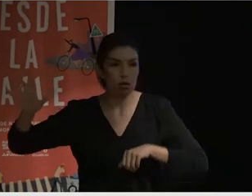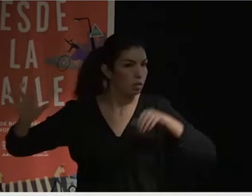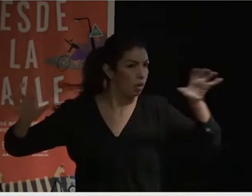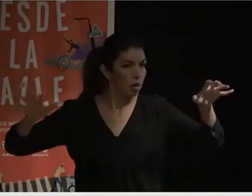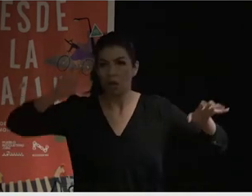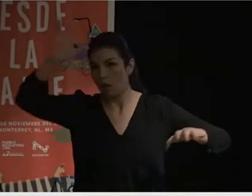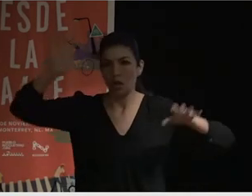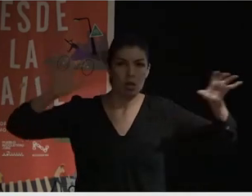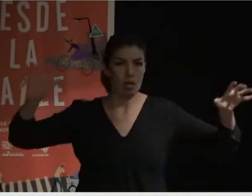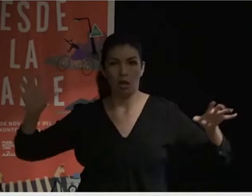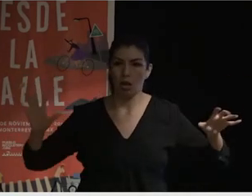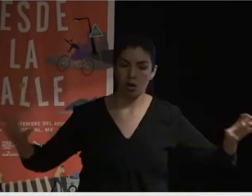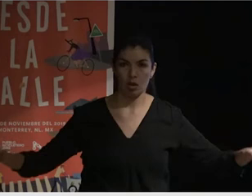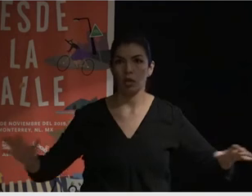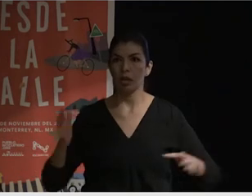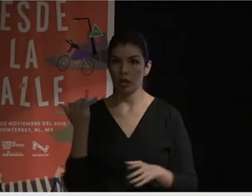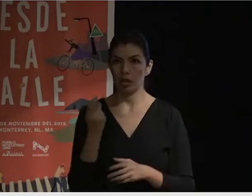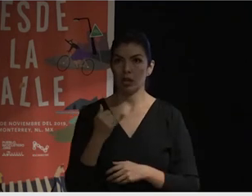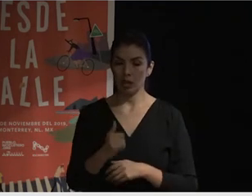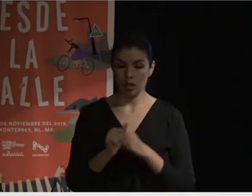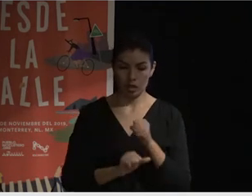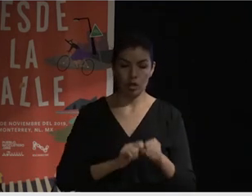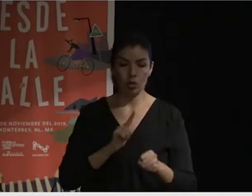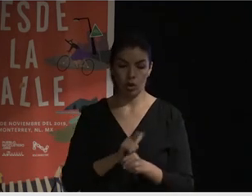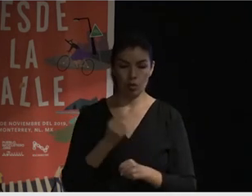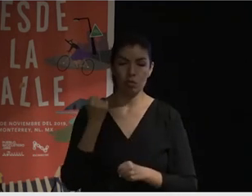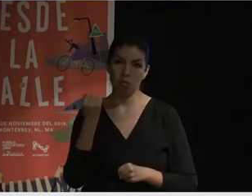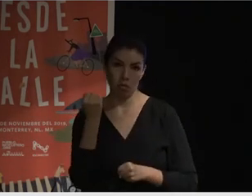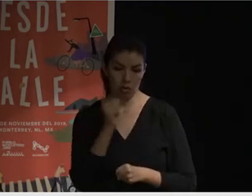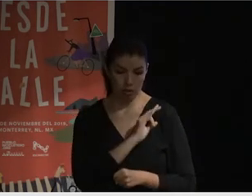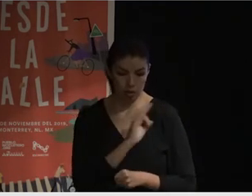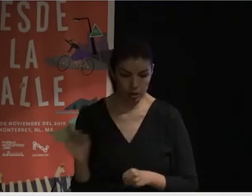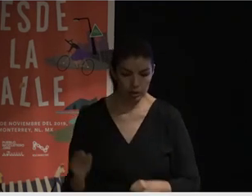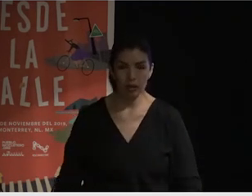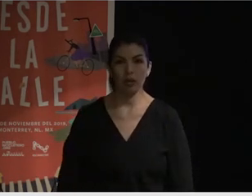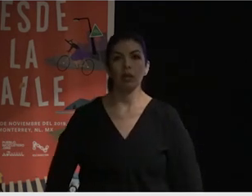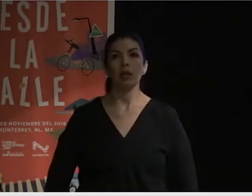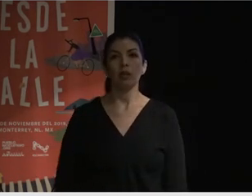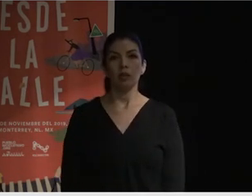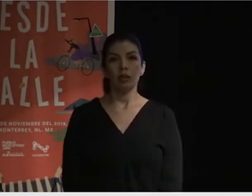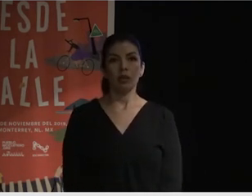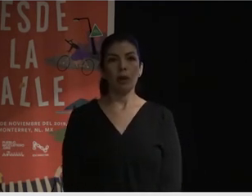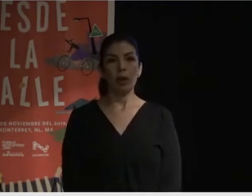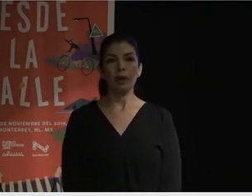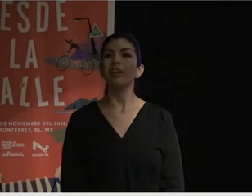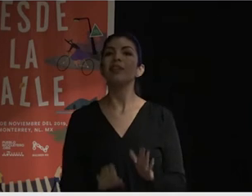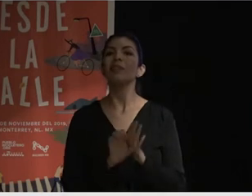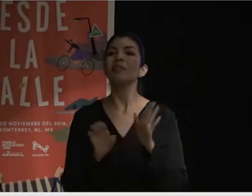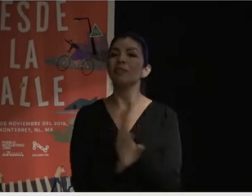Yo creo que, y es complejo porque cuando pensamos en crear foros como este, ¿no? O sea, ¿cómo hacemos para que vengan